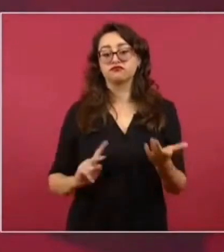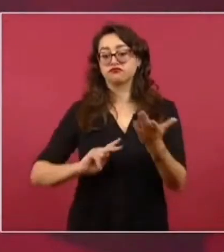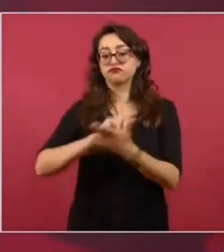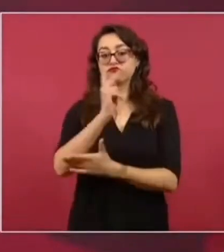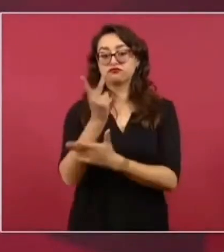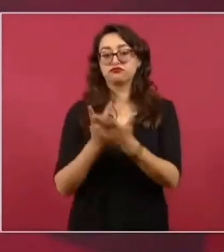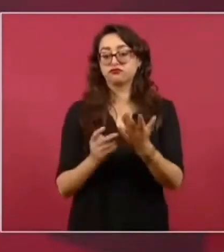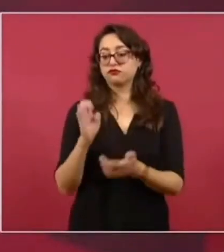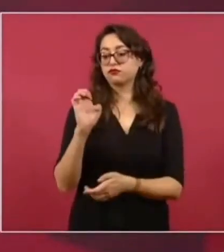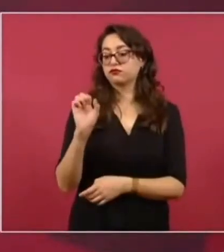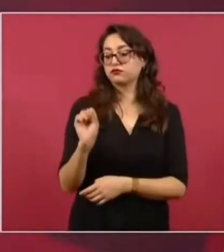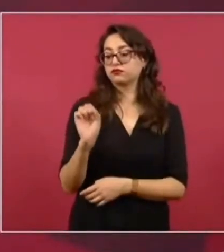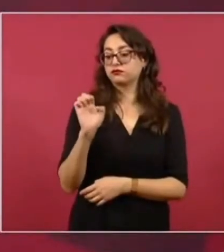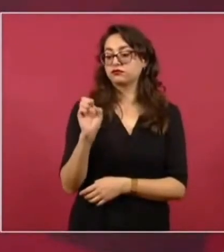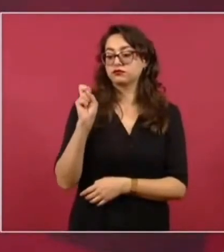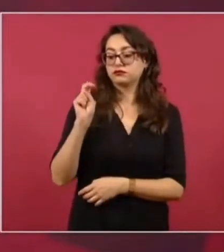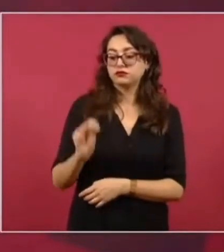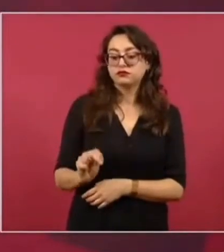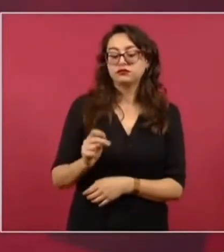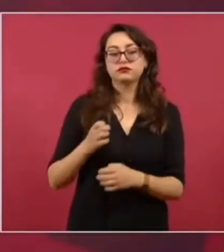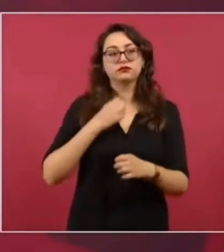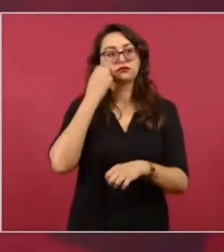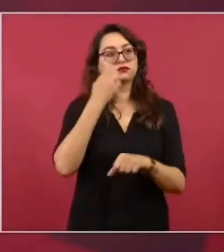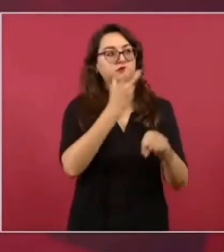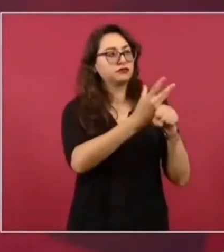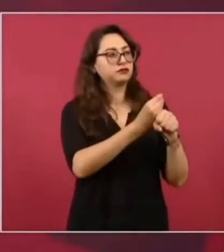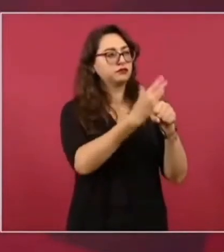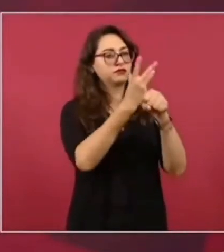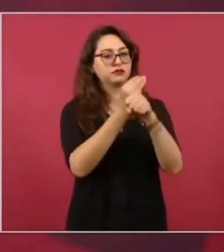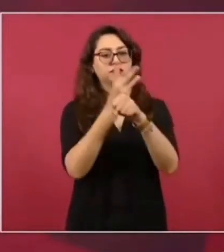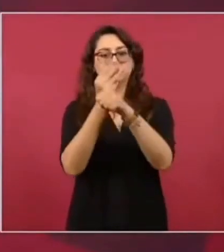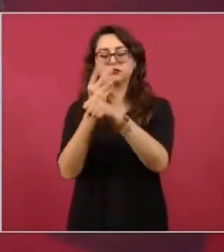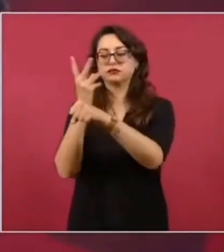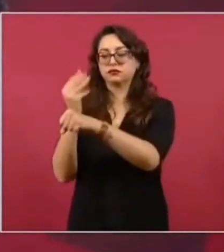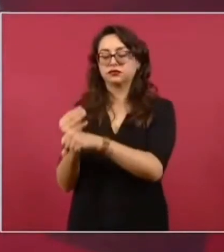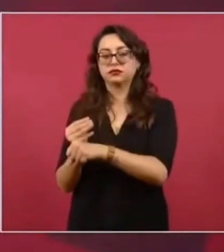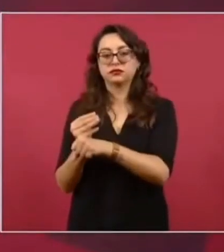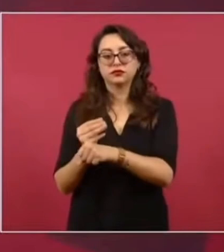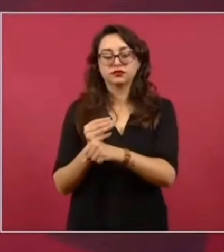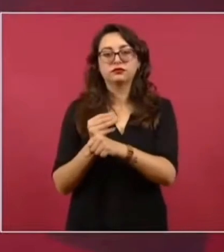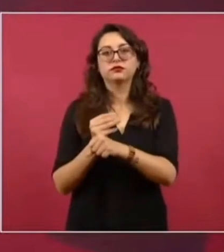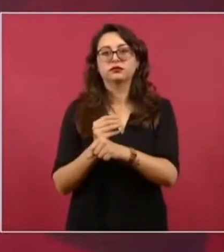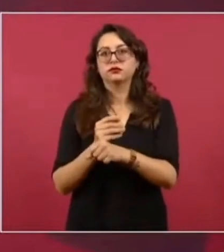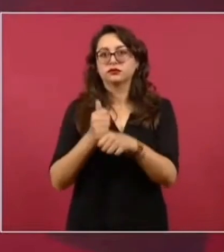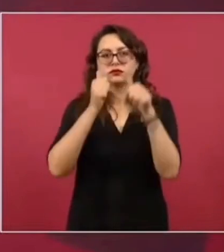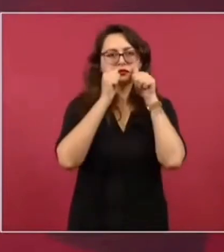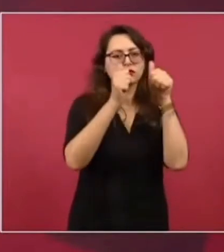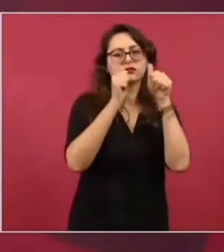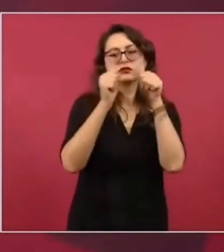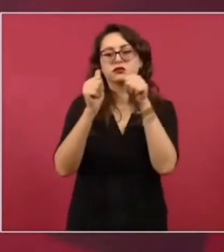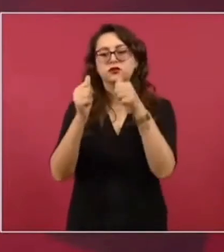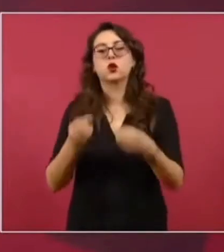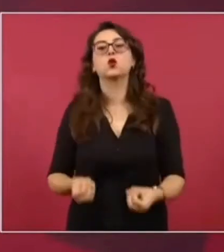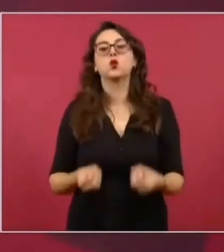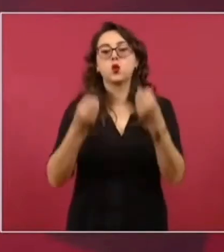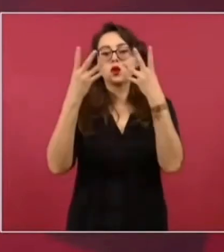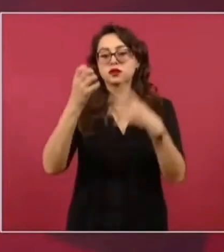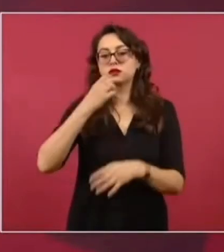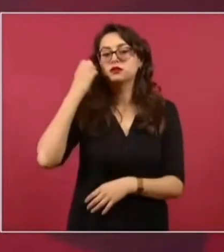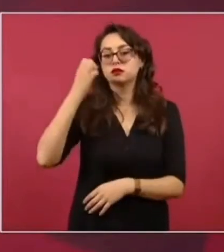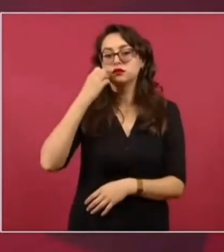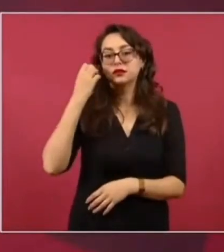es Nuestra, estamos atendiendo el 66% de todas